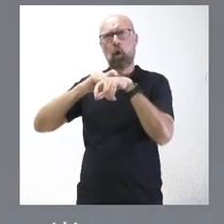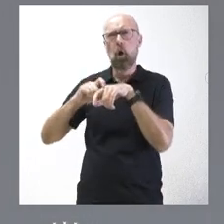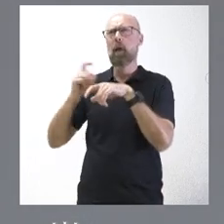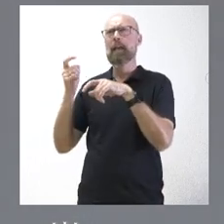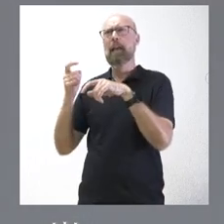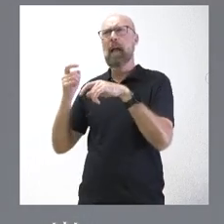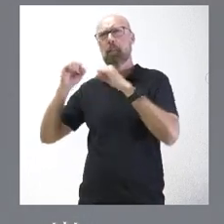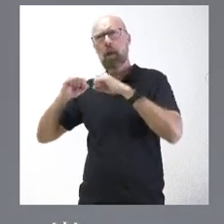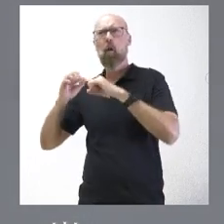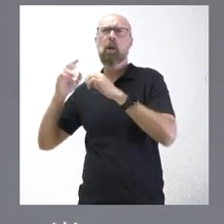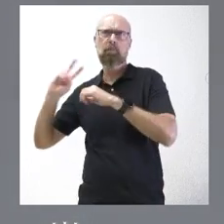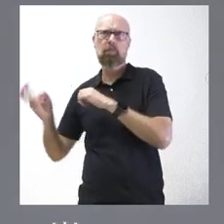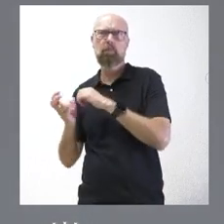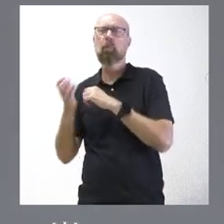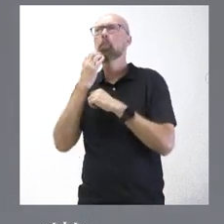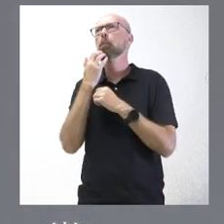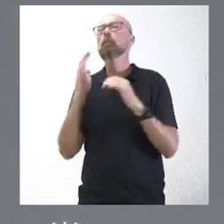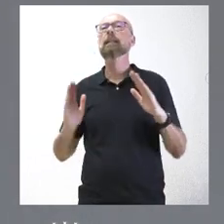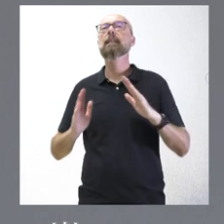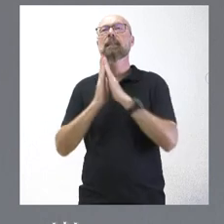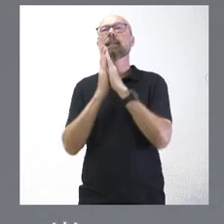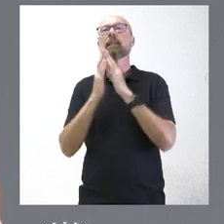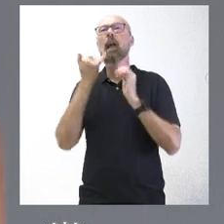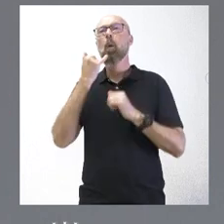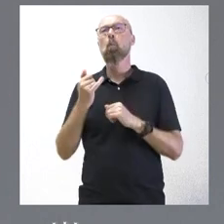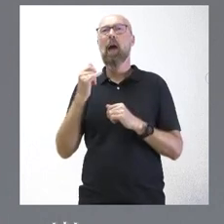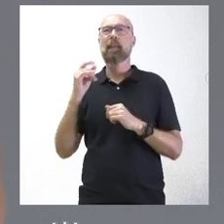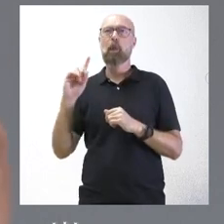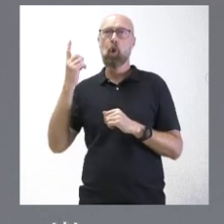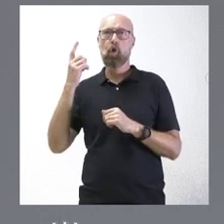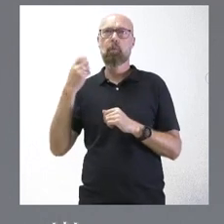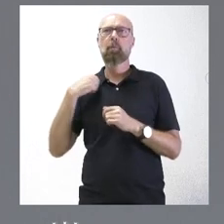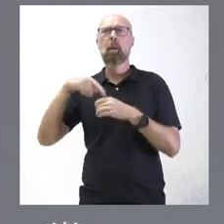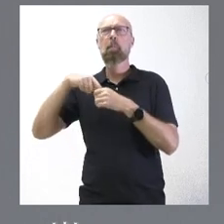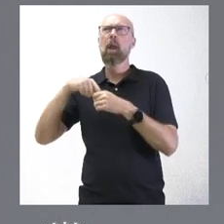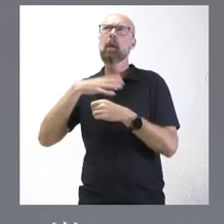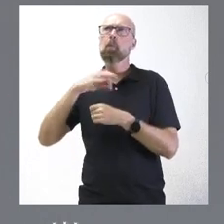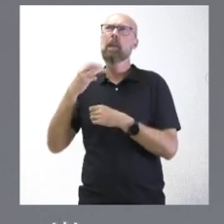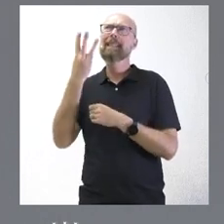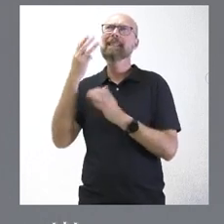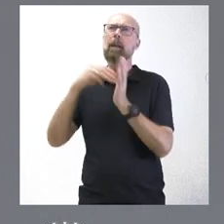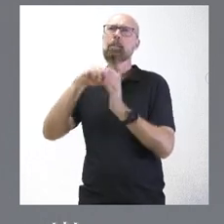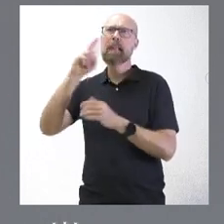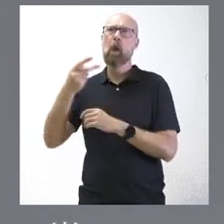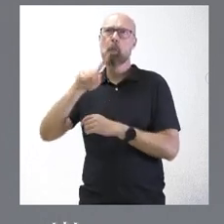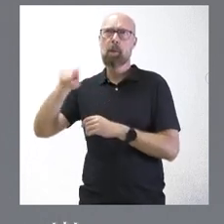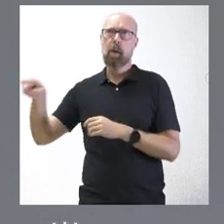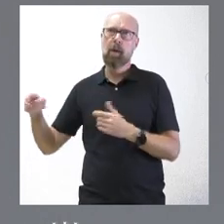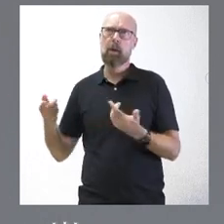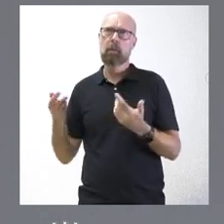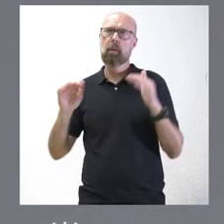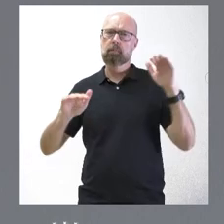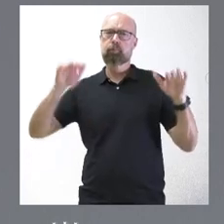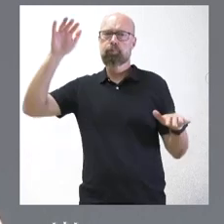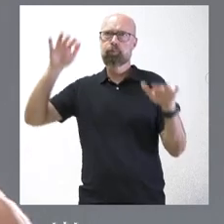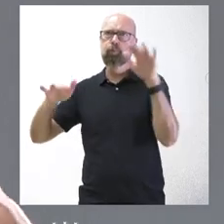como puede ser San Juan de Dios en que la plaza ronda los 3000 euros al mes Esa es